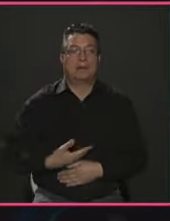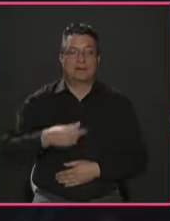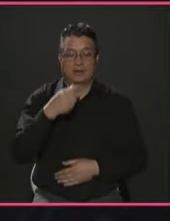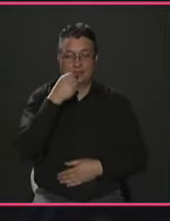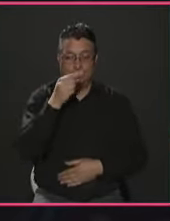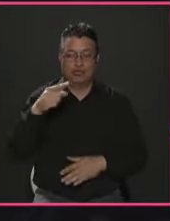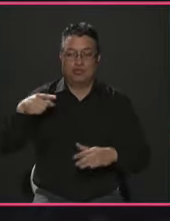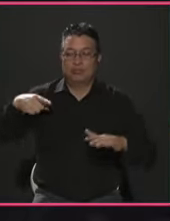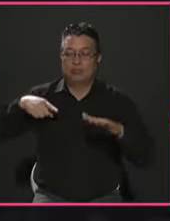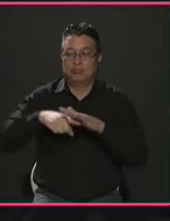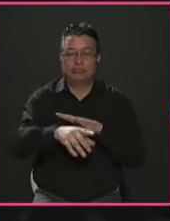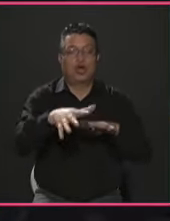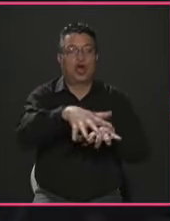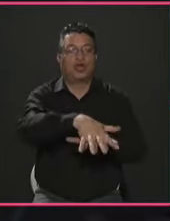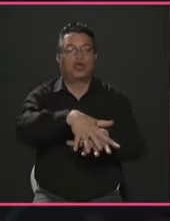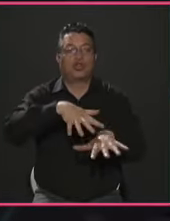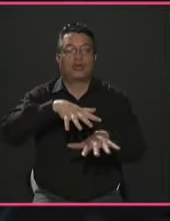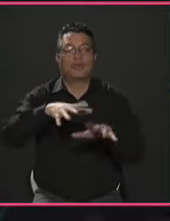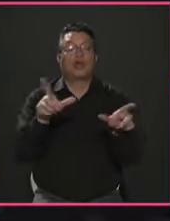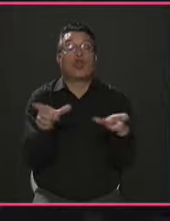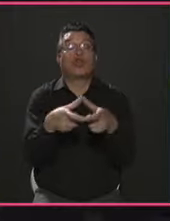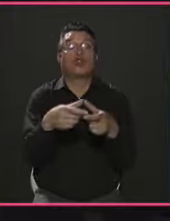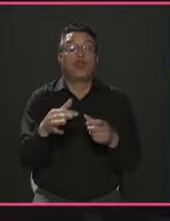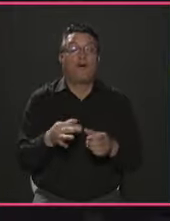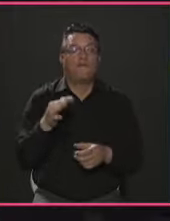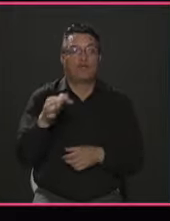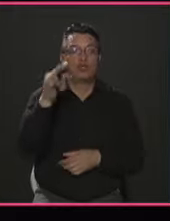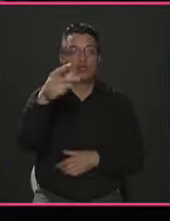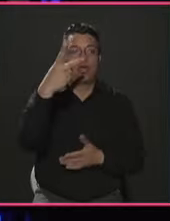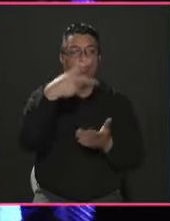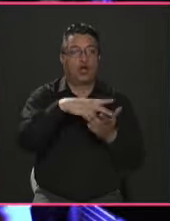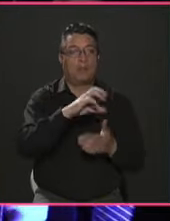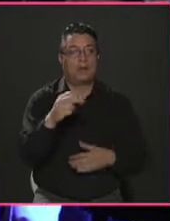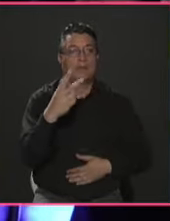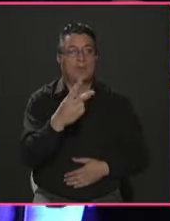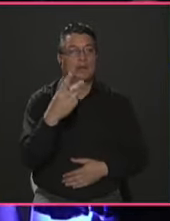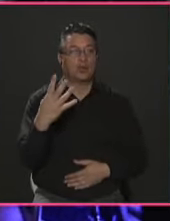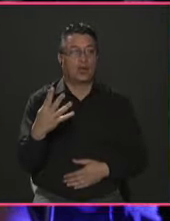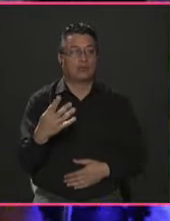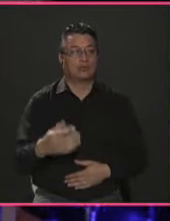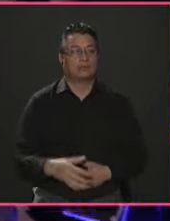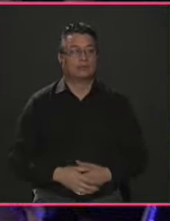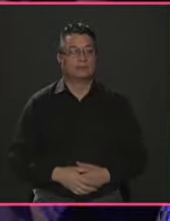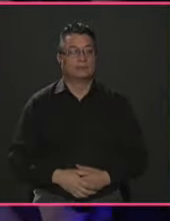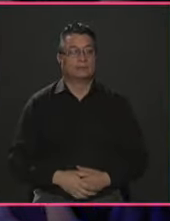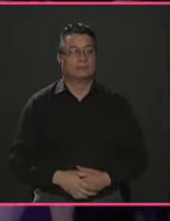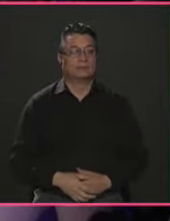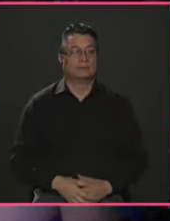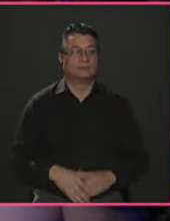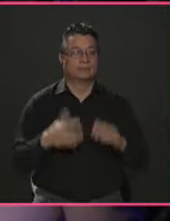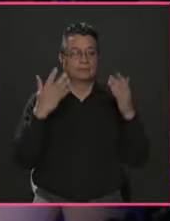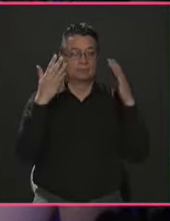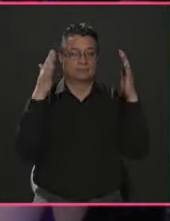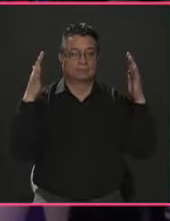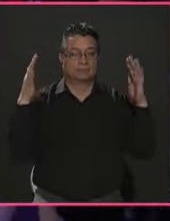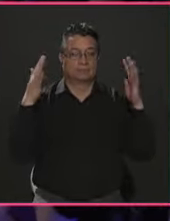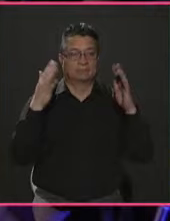llegando a congreso futuro 2024 ahí está